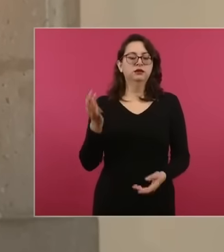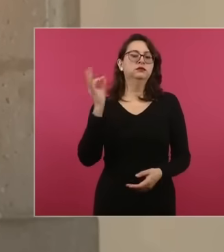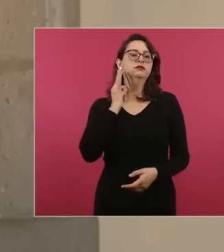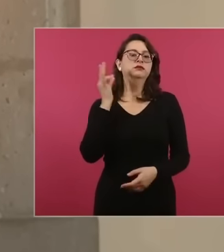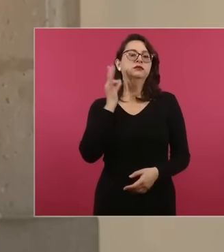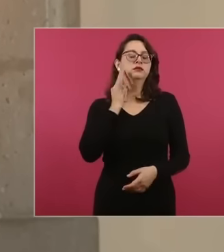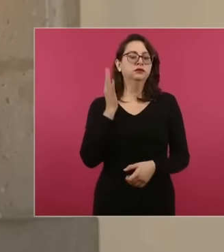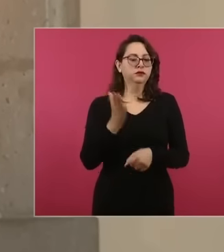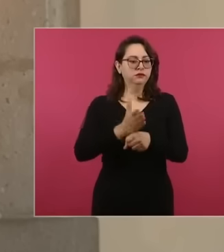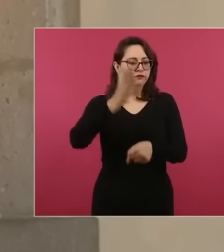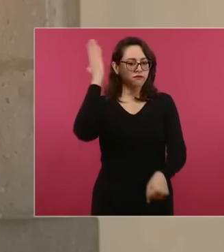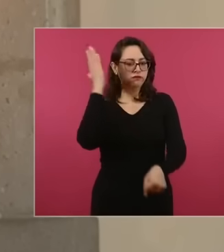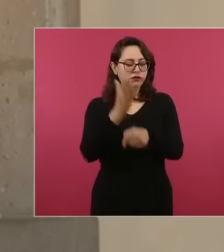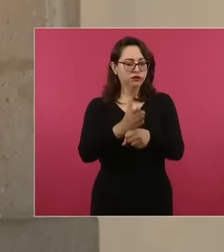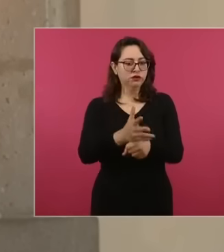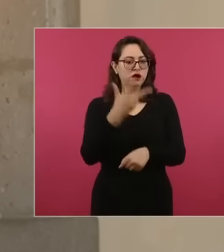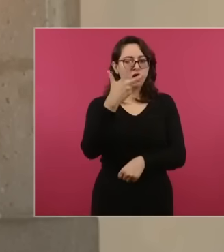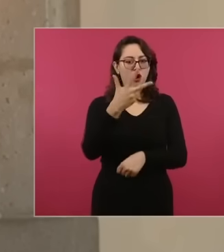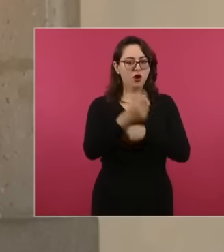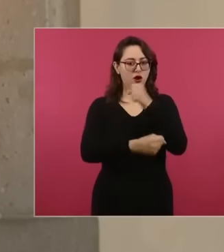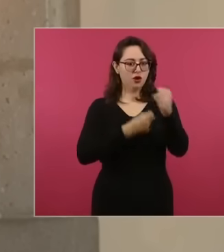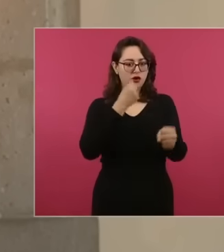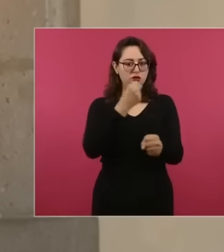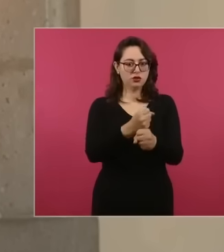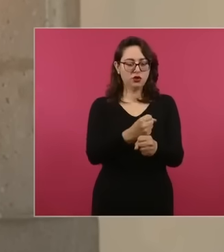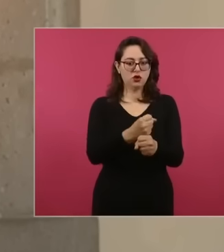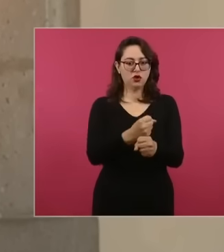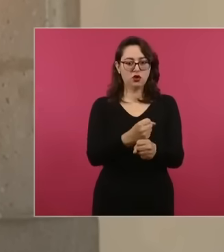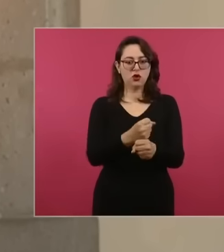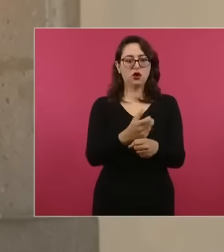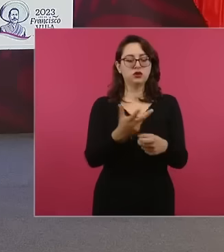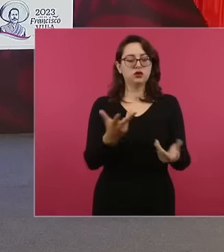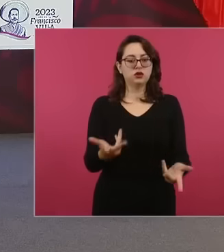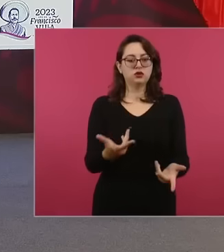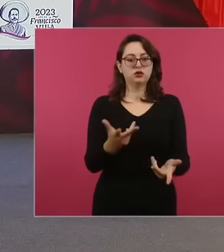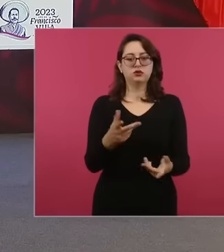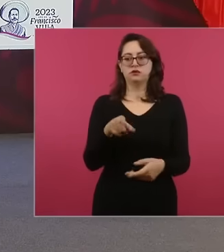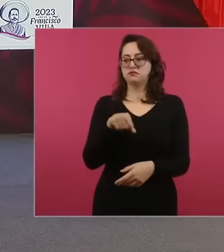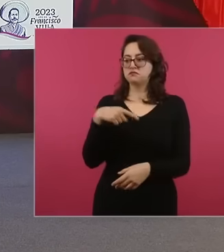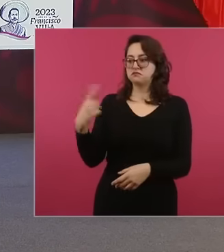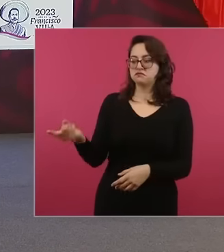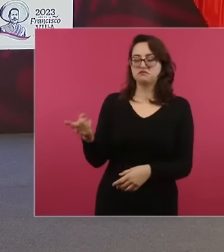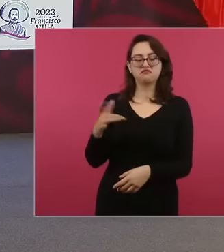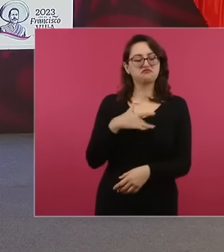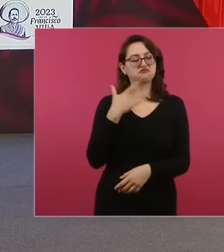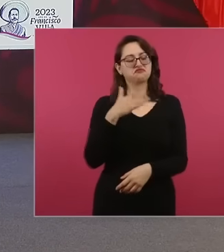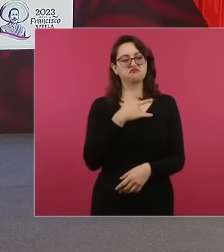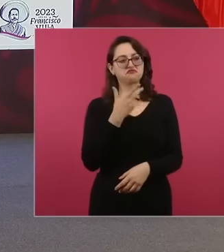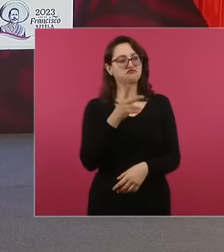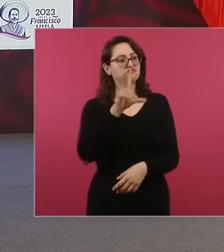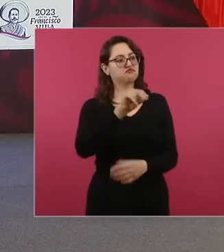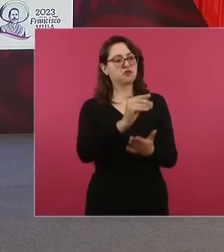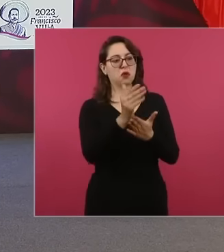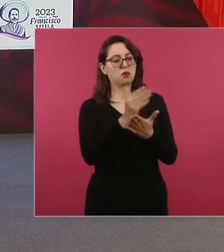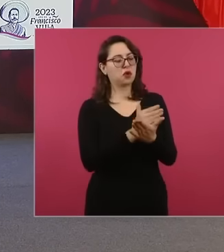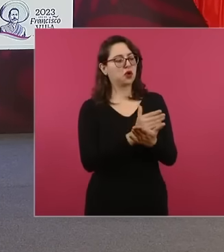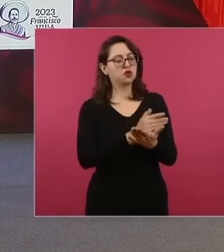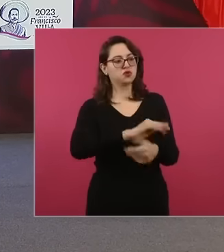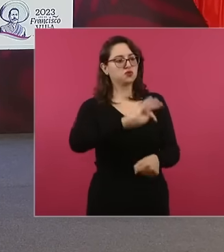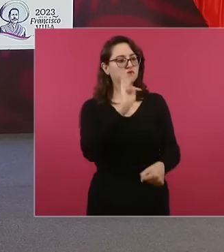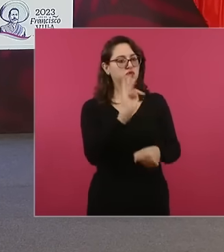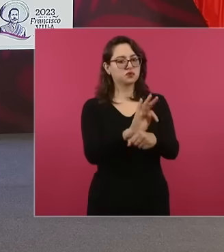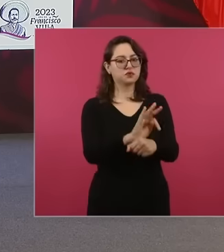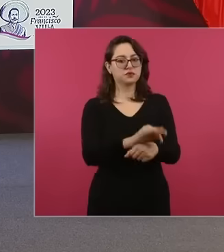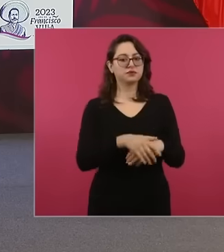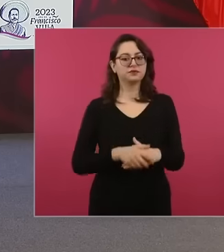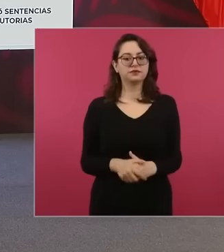perdón a ocho años la solicitud de sanción de once años y cuatro meses de prisión que se le había ofertado al imputado